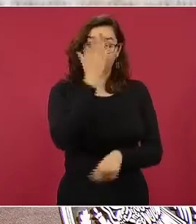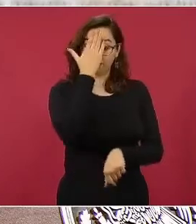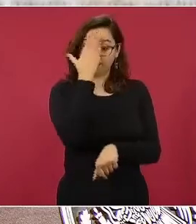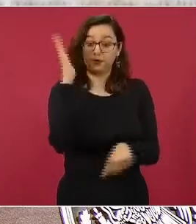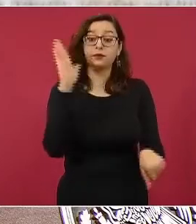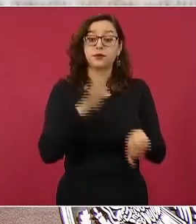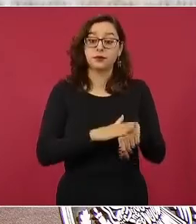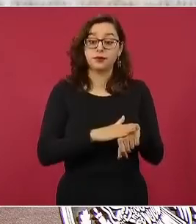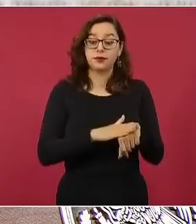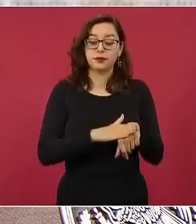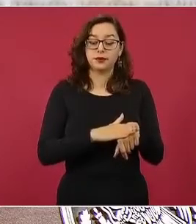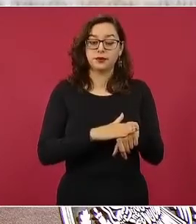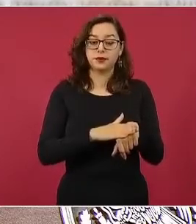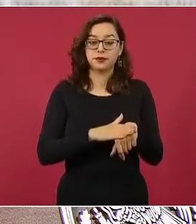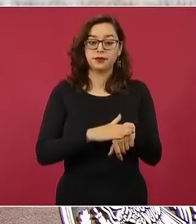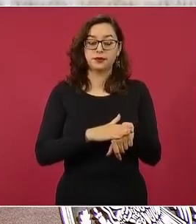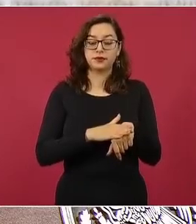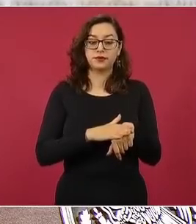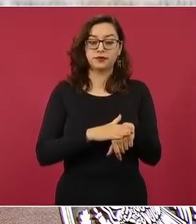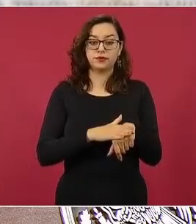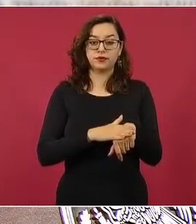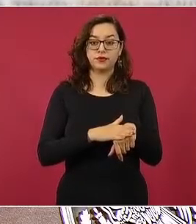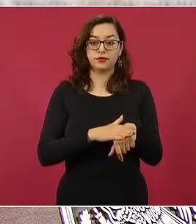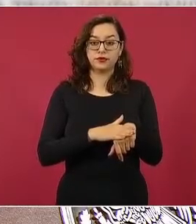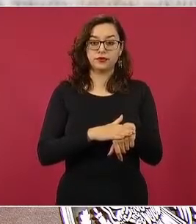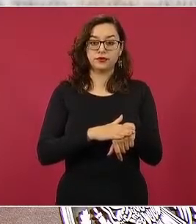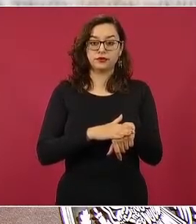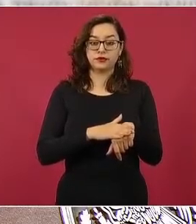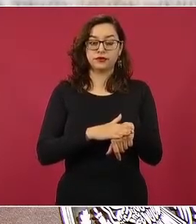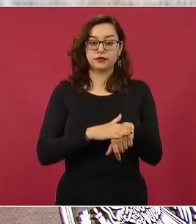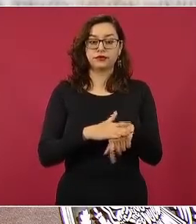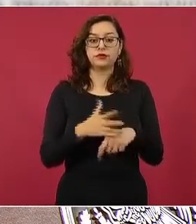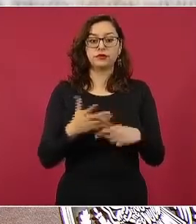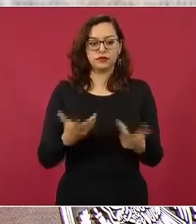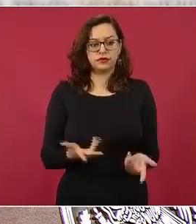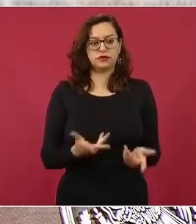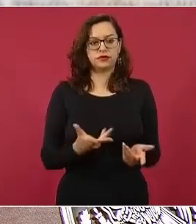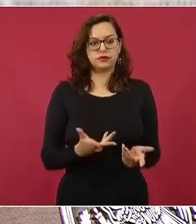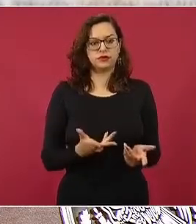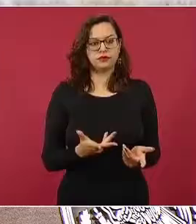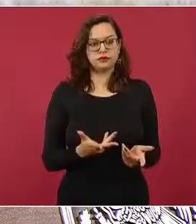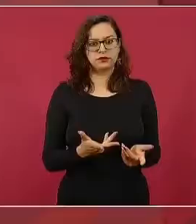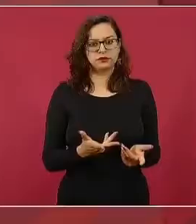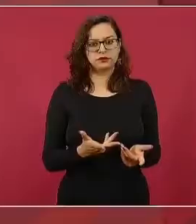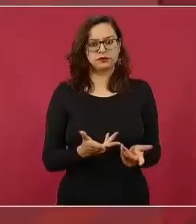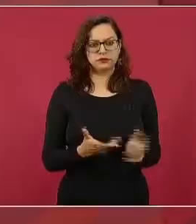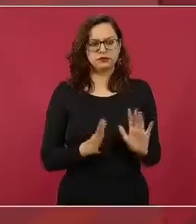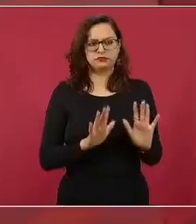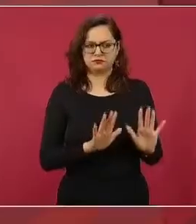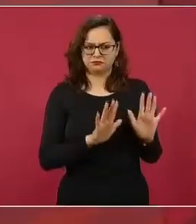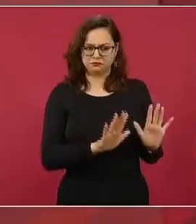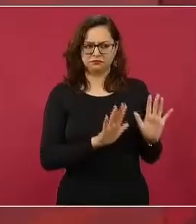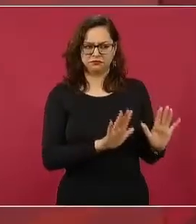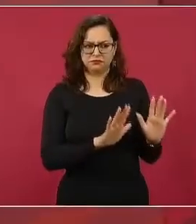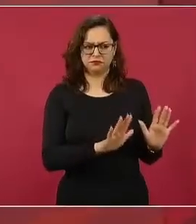estos distribuidores de medicina, de los predilectos, llegó